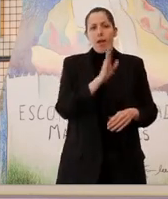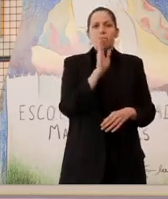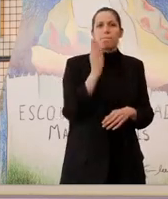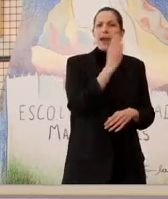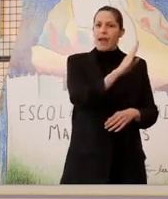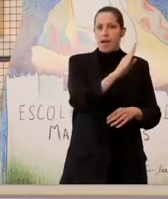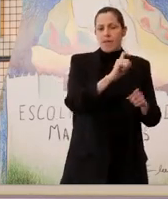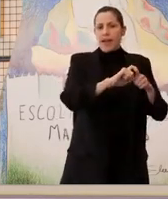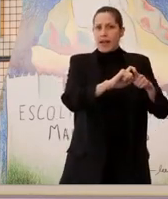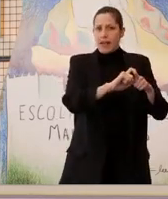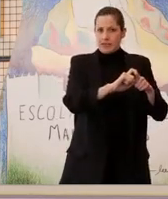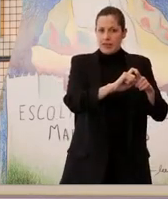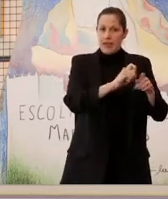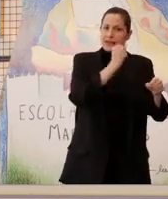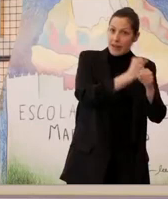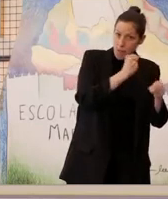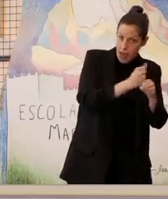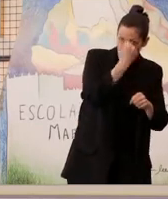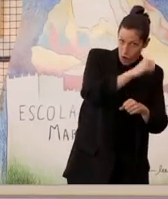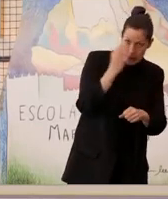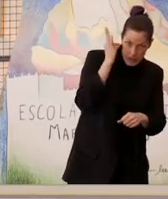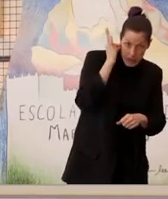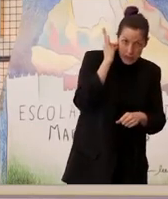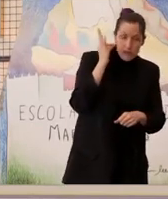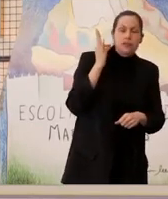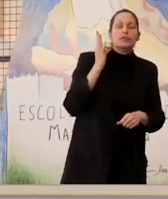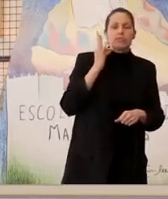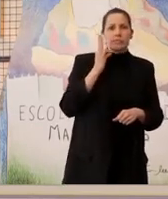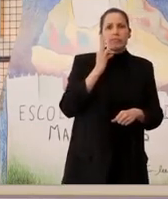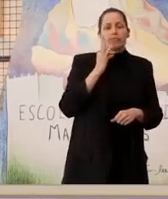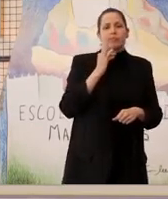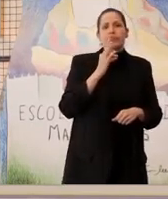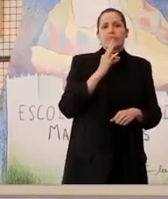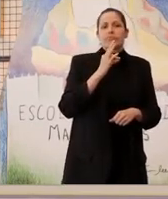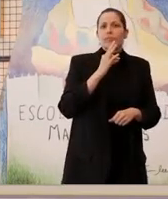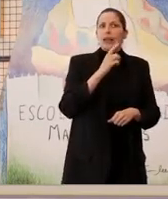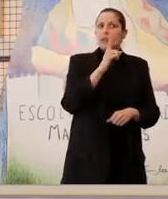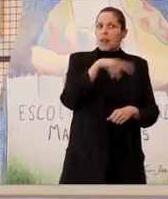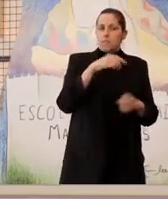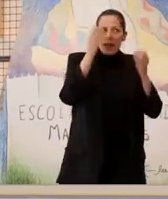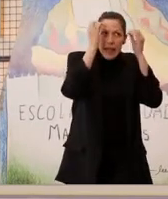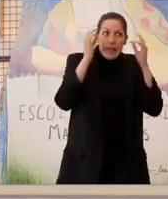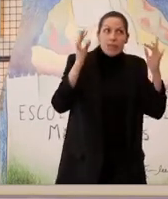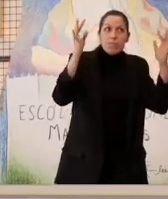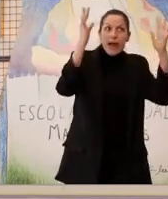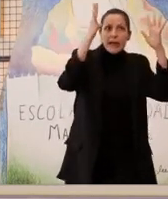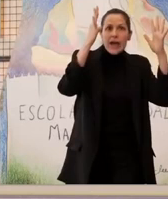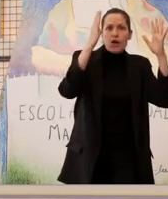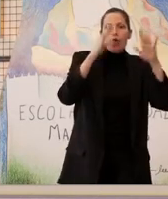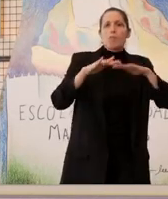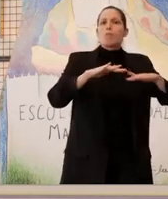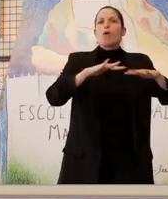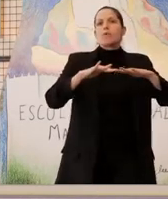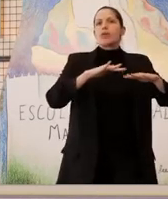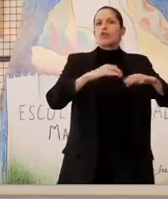trabajadores y trabajadoras hay una apelación al imaginario del movimiento obrero